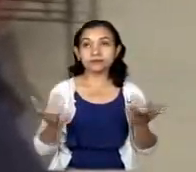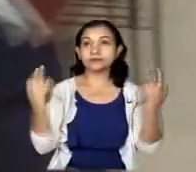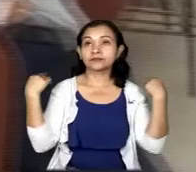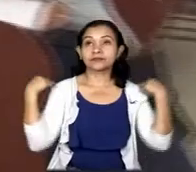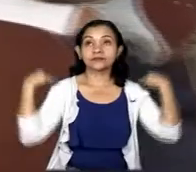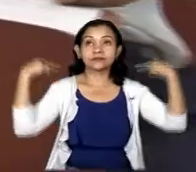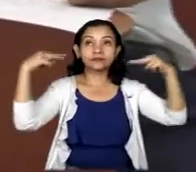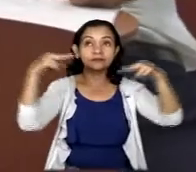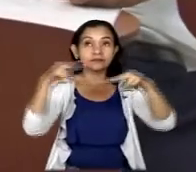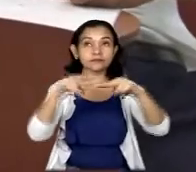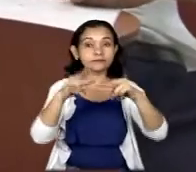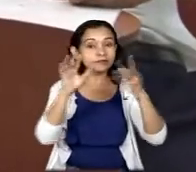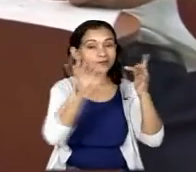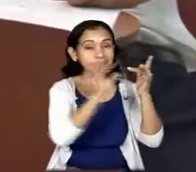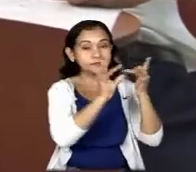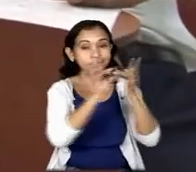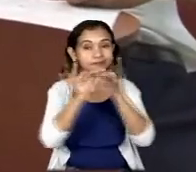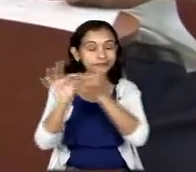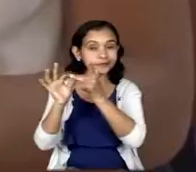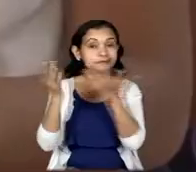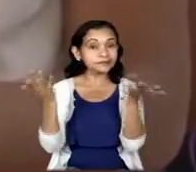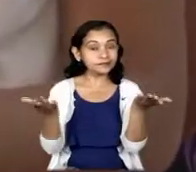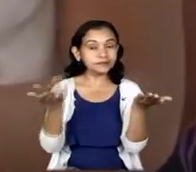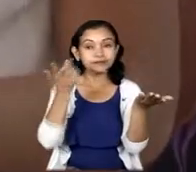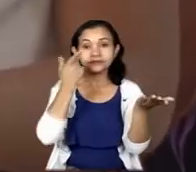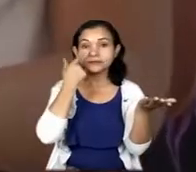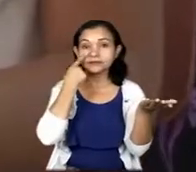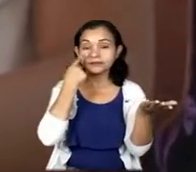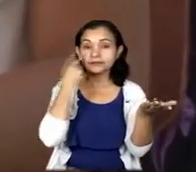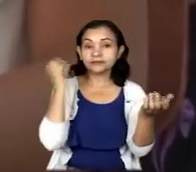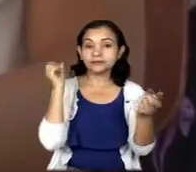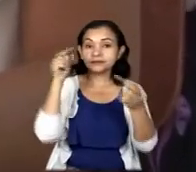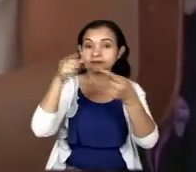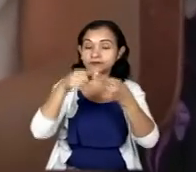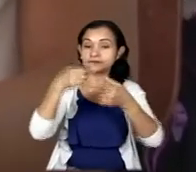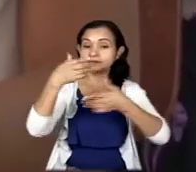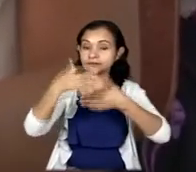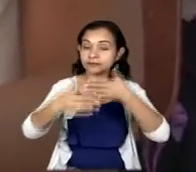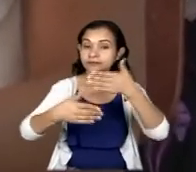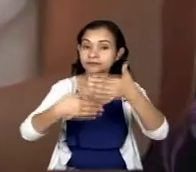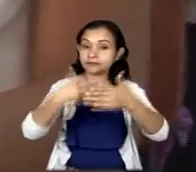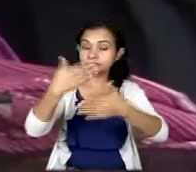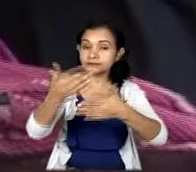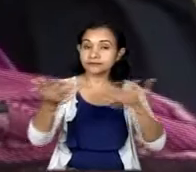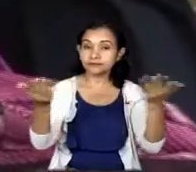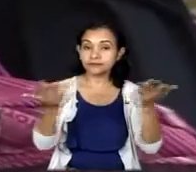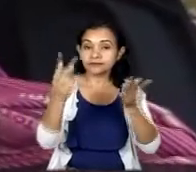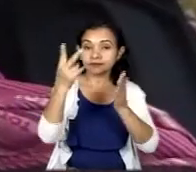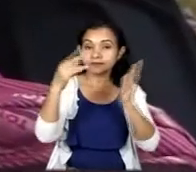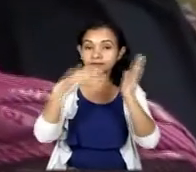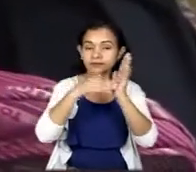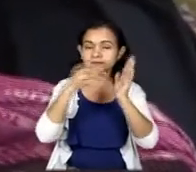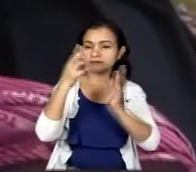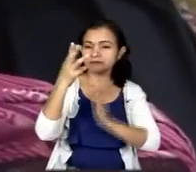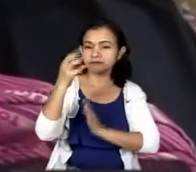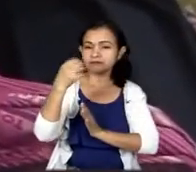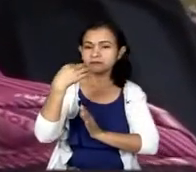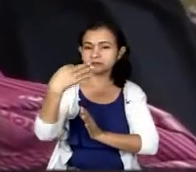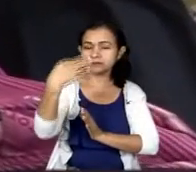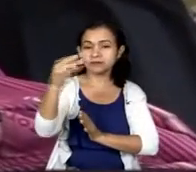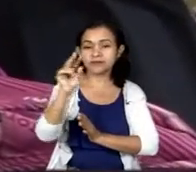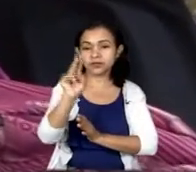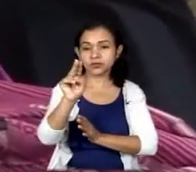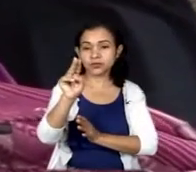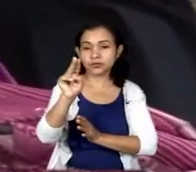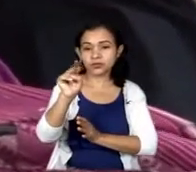docentes calificados, te decía yo. Pero fíjate que ese objetivo pues lleva un proceso hasta el 2030, y planteaba la UNESCO